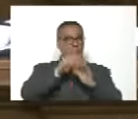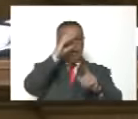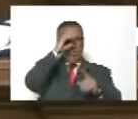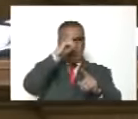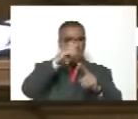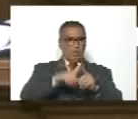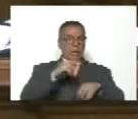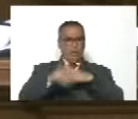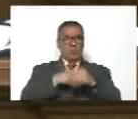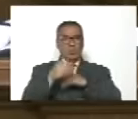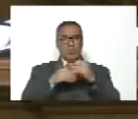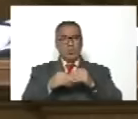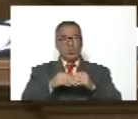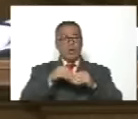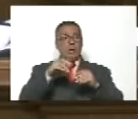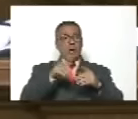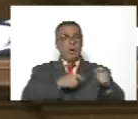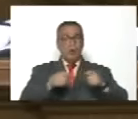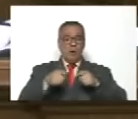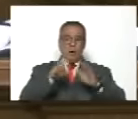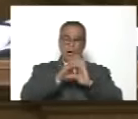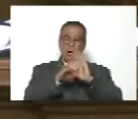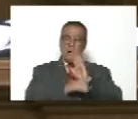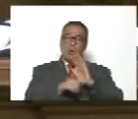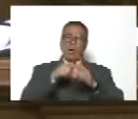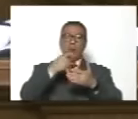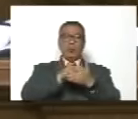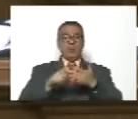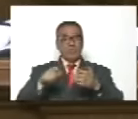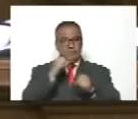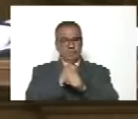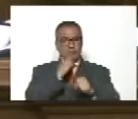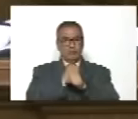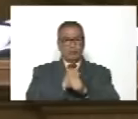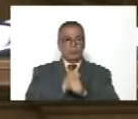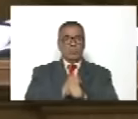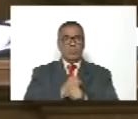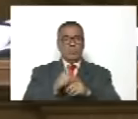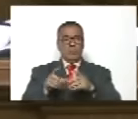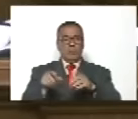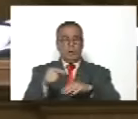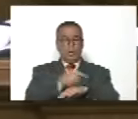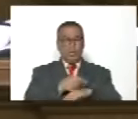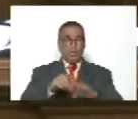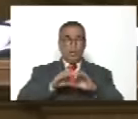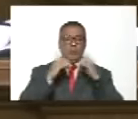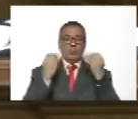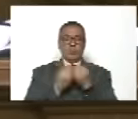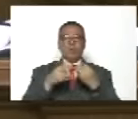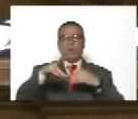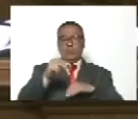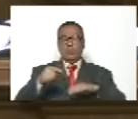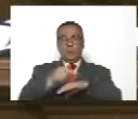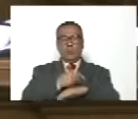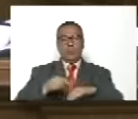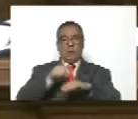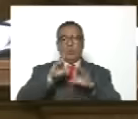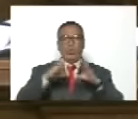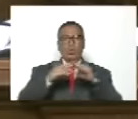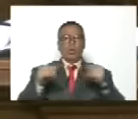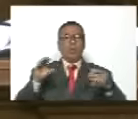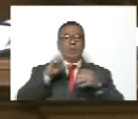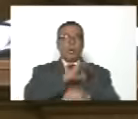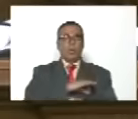objeto establecer el régimen de constitución, registro y funcionamiento de las organizaciones no gubernamentales y